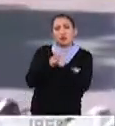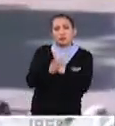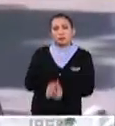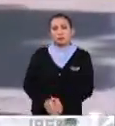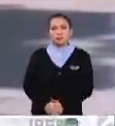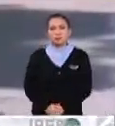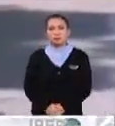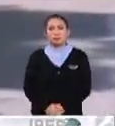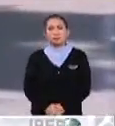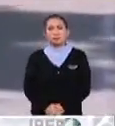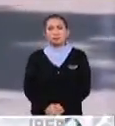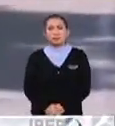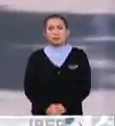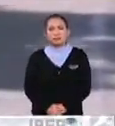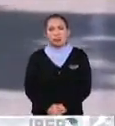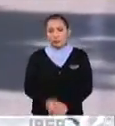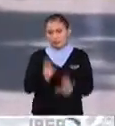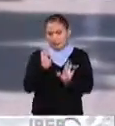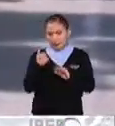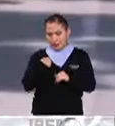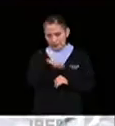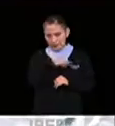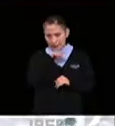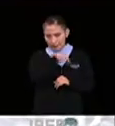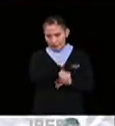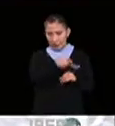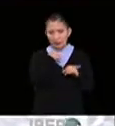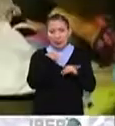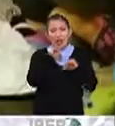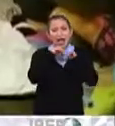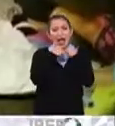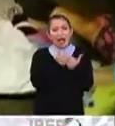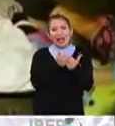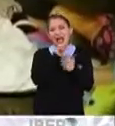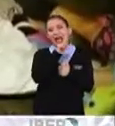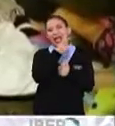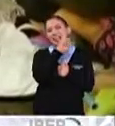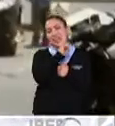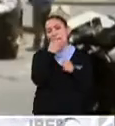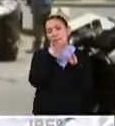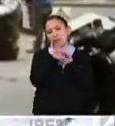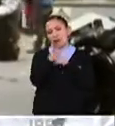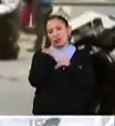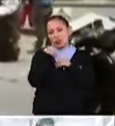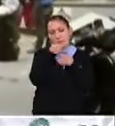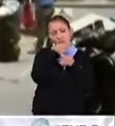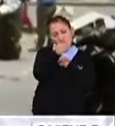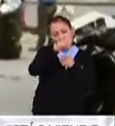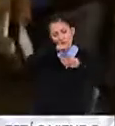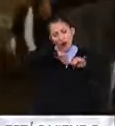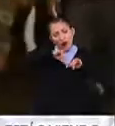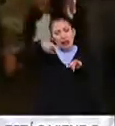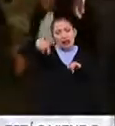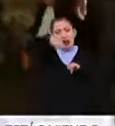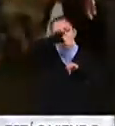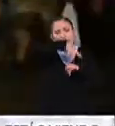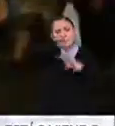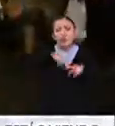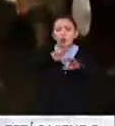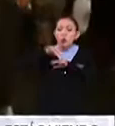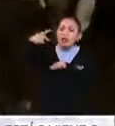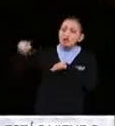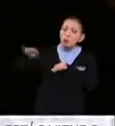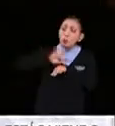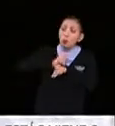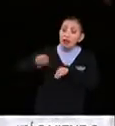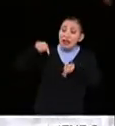Mira, creo que por un lado nosotros desde Agenda Migrante hicimos algunas infografías para informar a la gente cuáles son